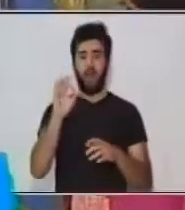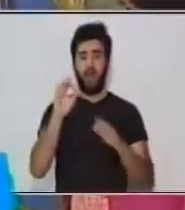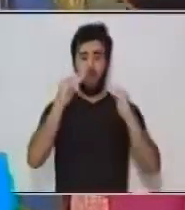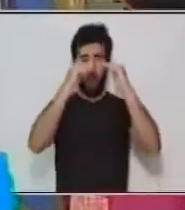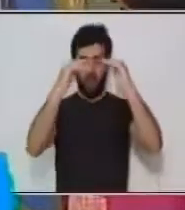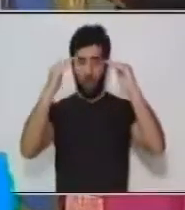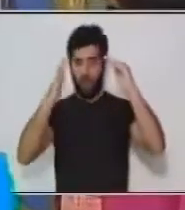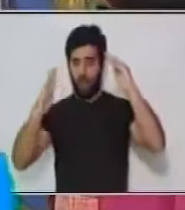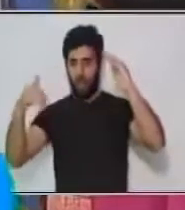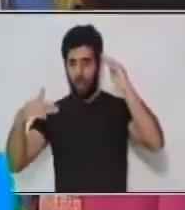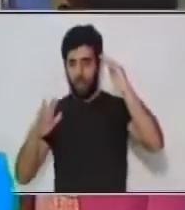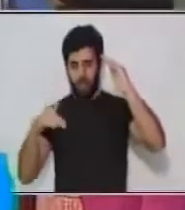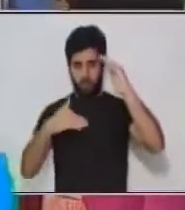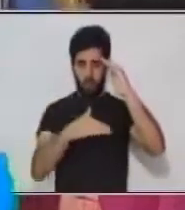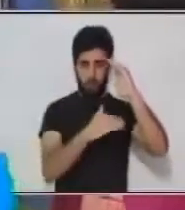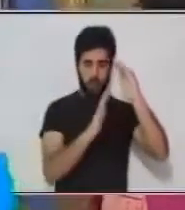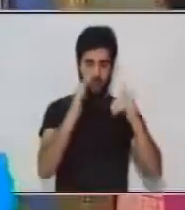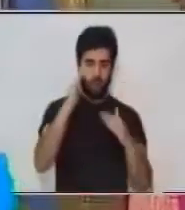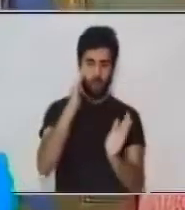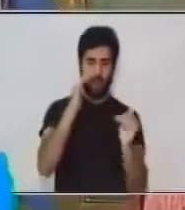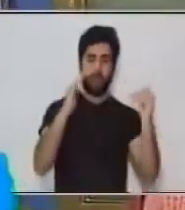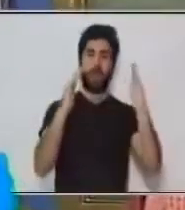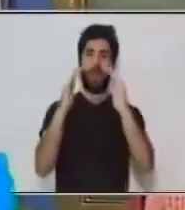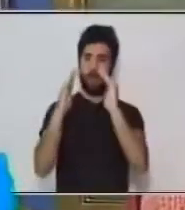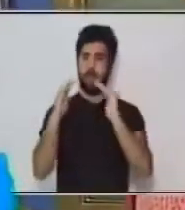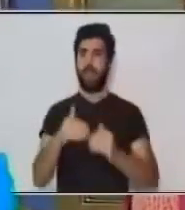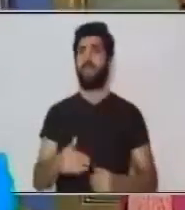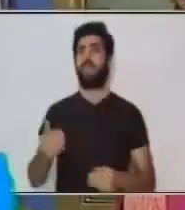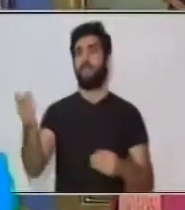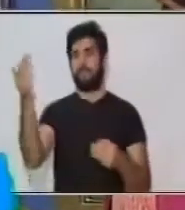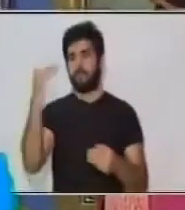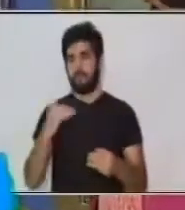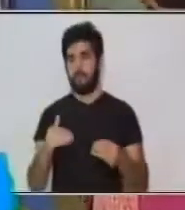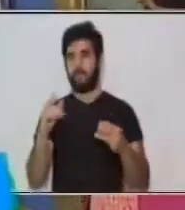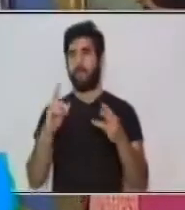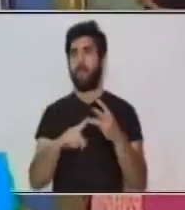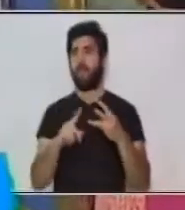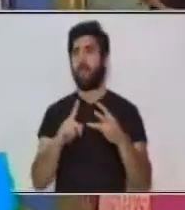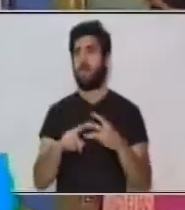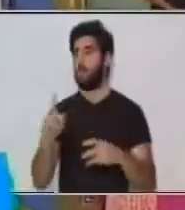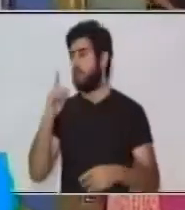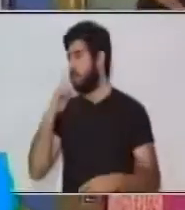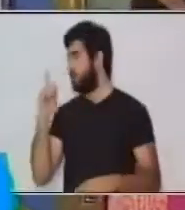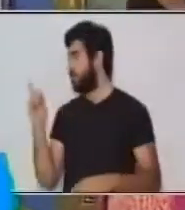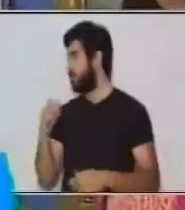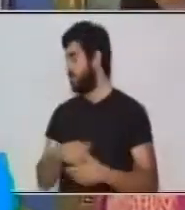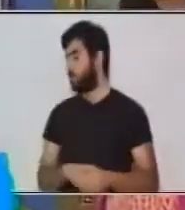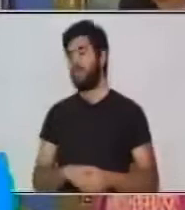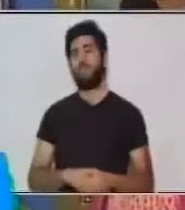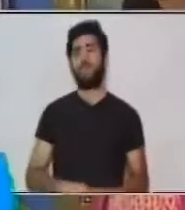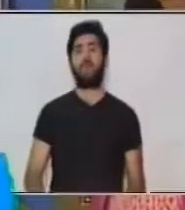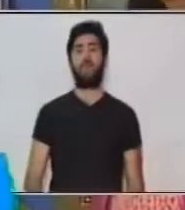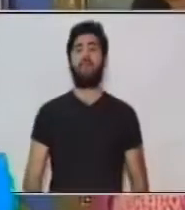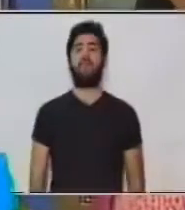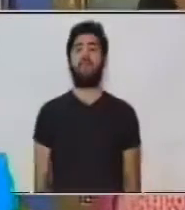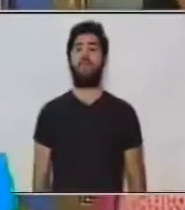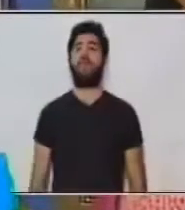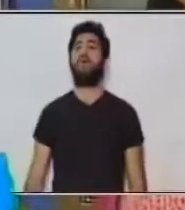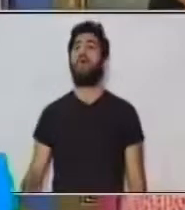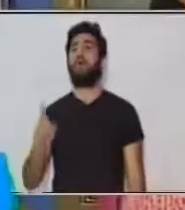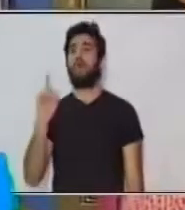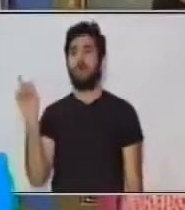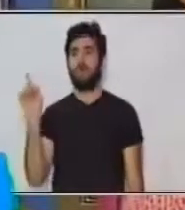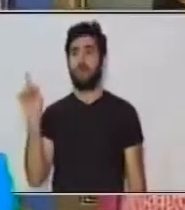lados rectos. En sus vértices, ¿verdad?, únicamente se unen 2 segmentos. En